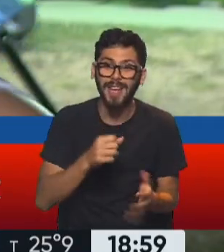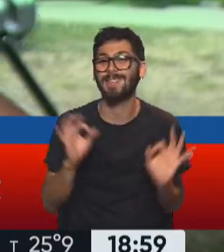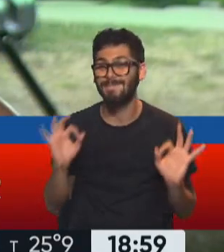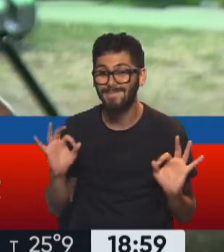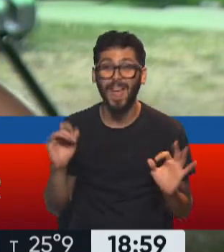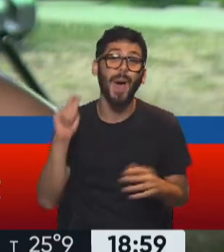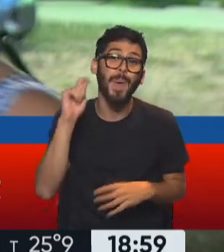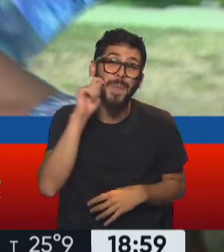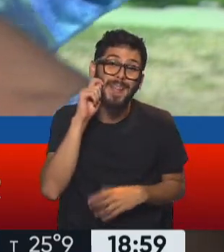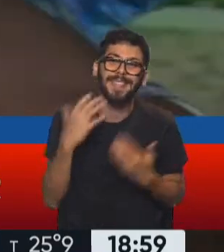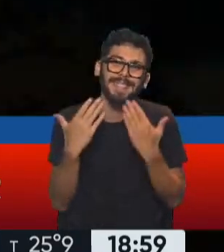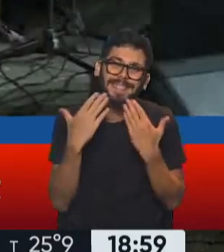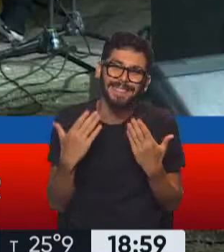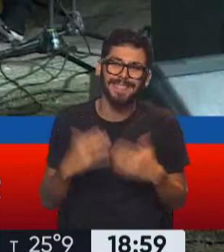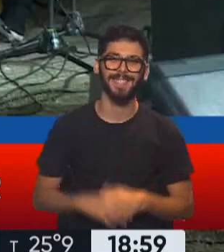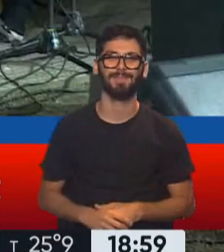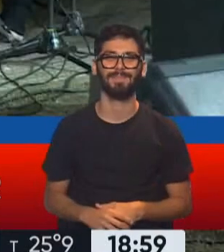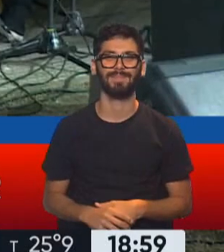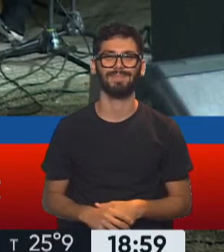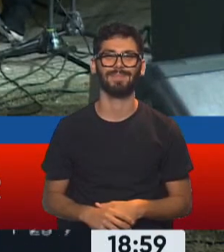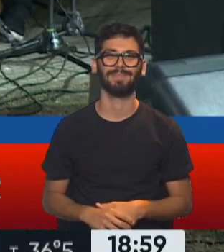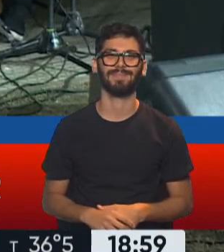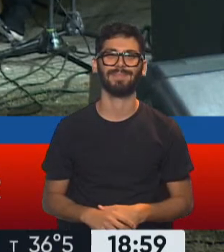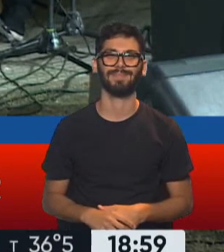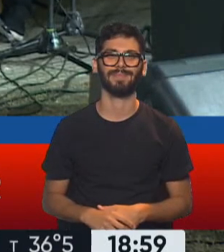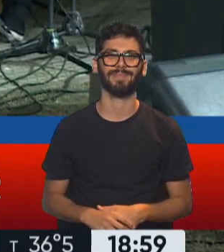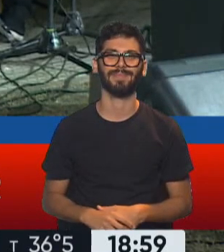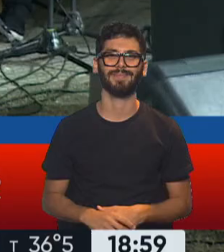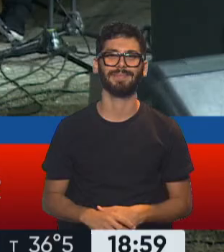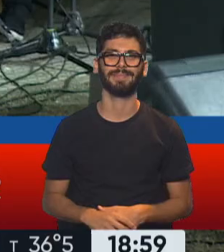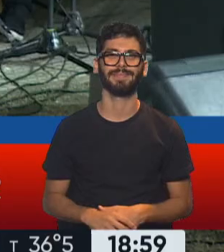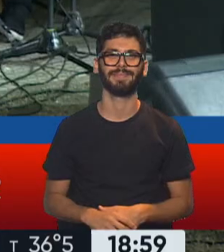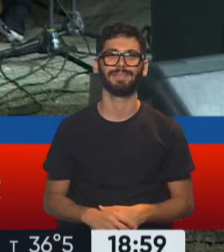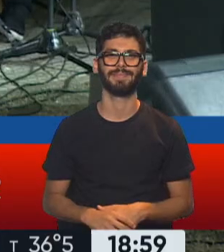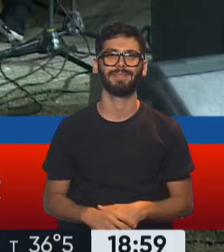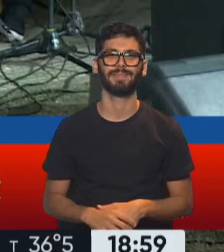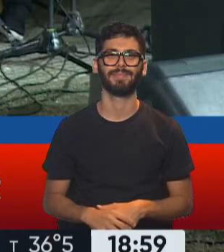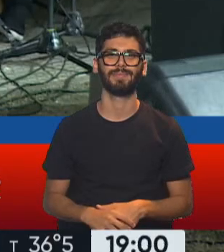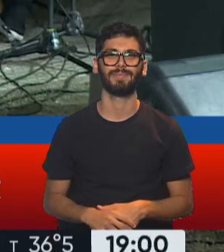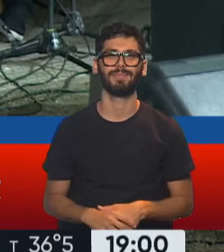Besos y gracias. Muchas gracias.